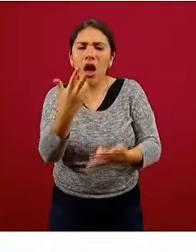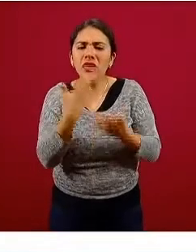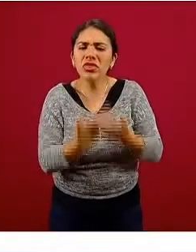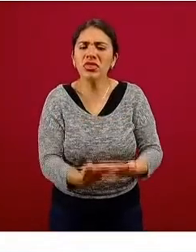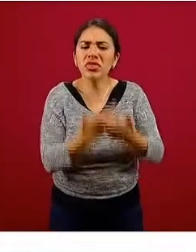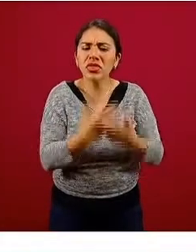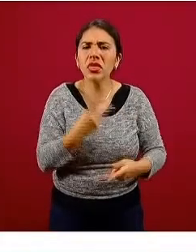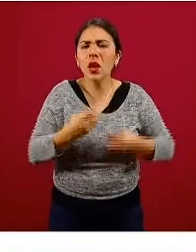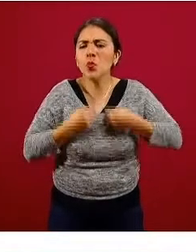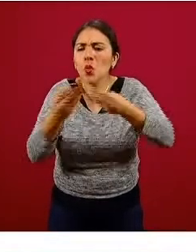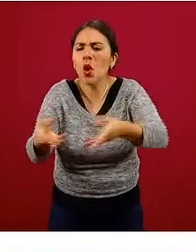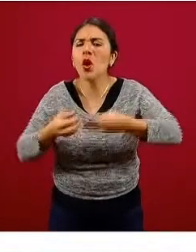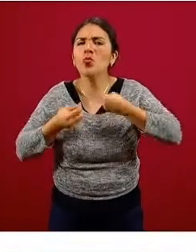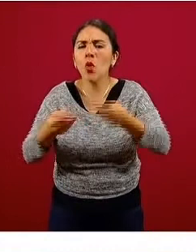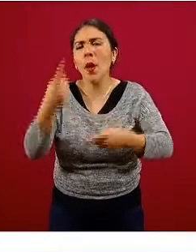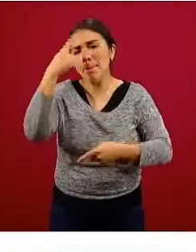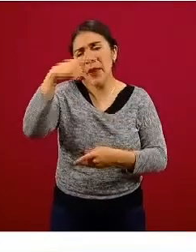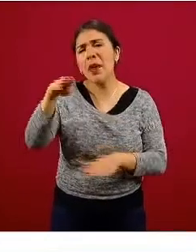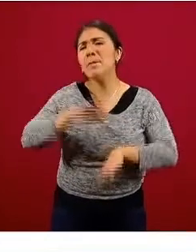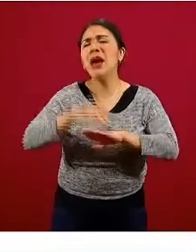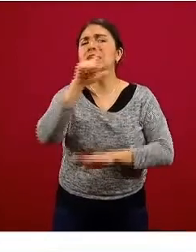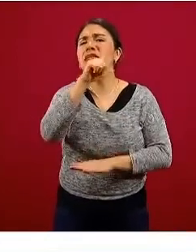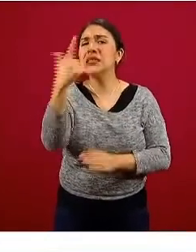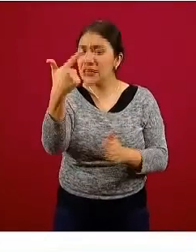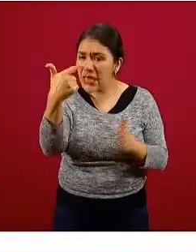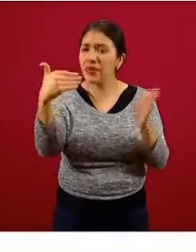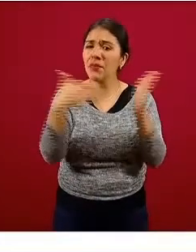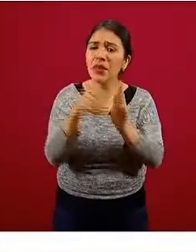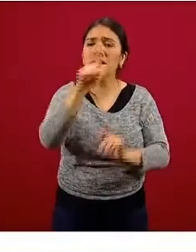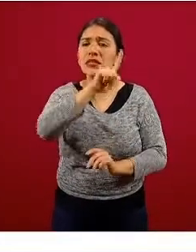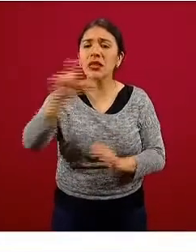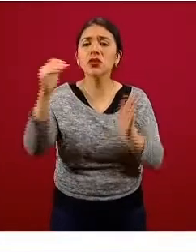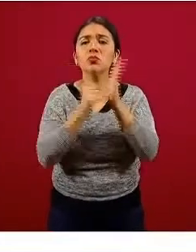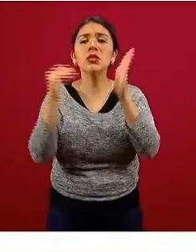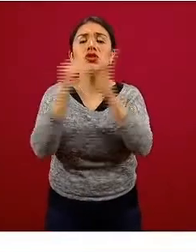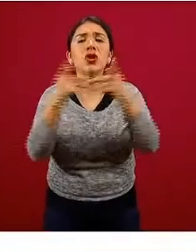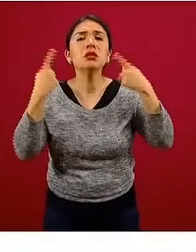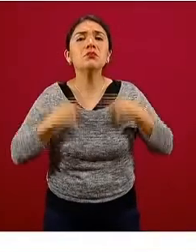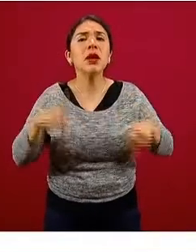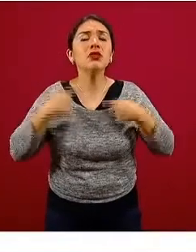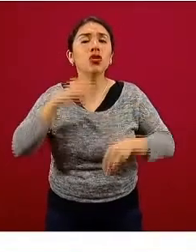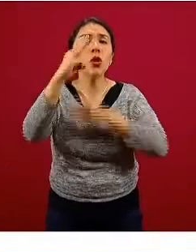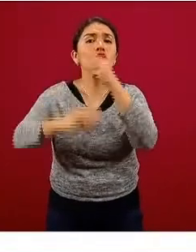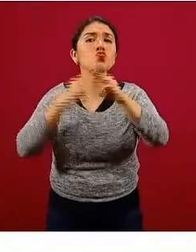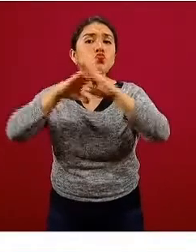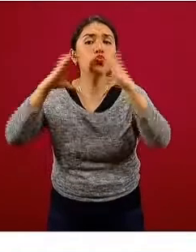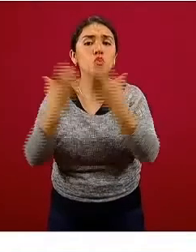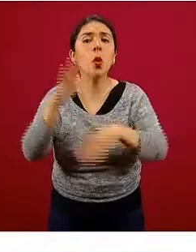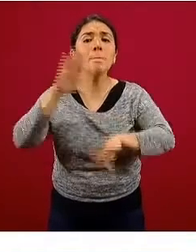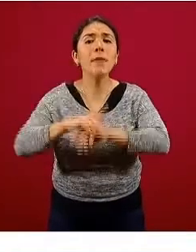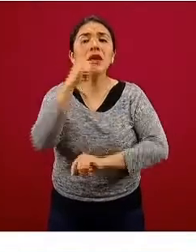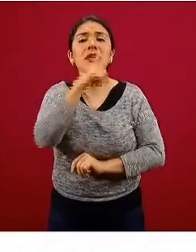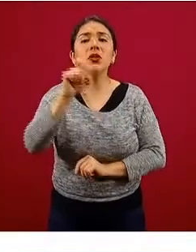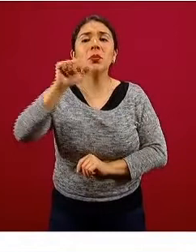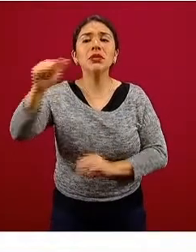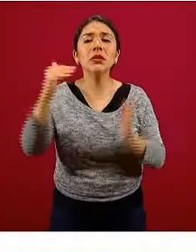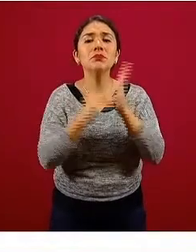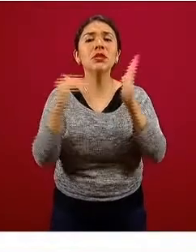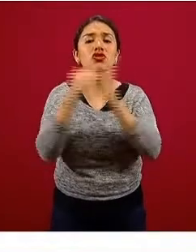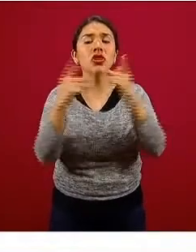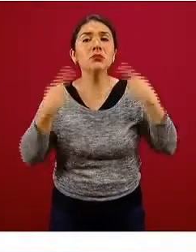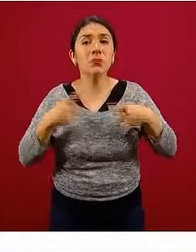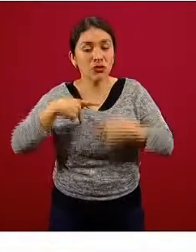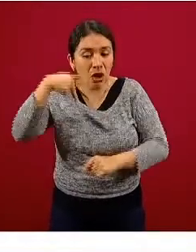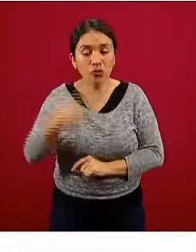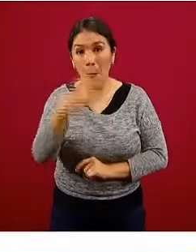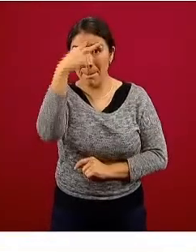a más de 7.700 millones de personas en el mundo y a 126 millones de personas